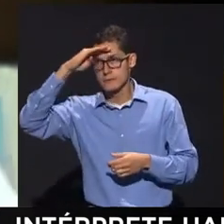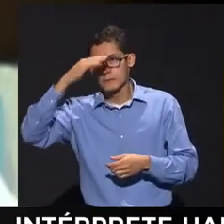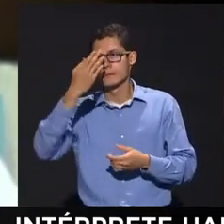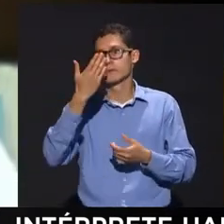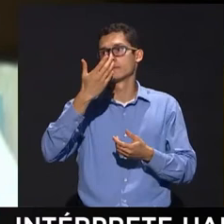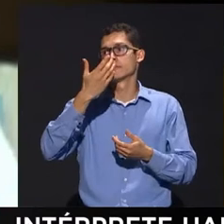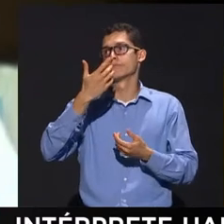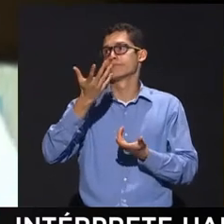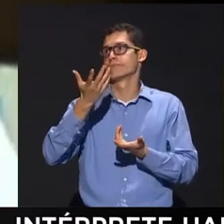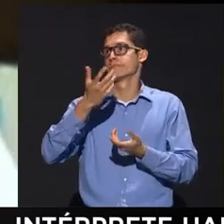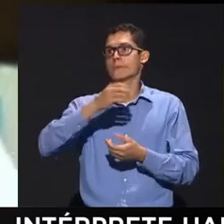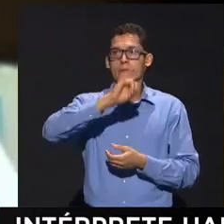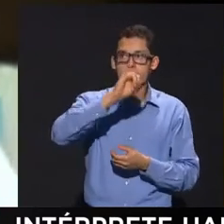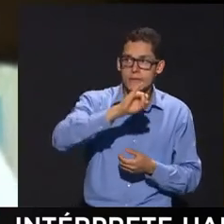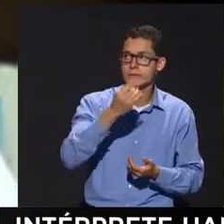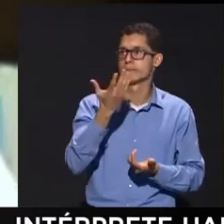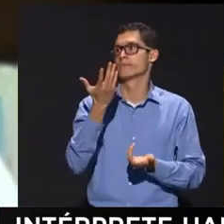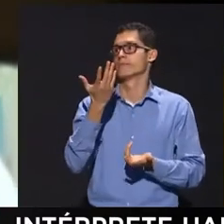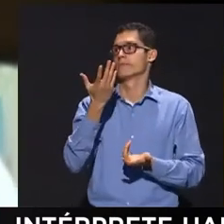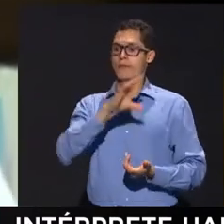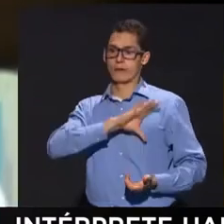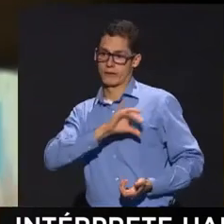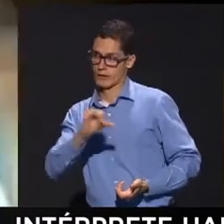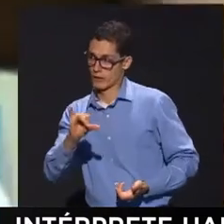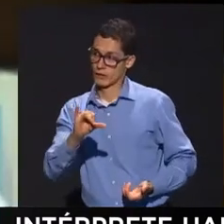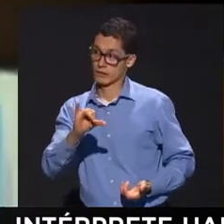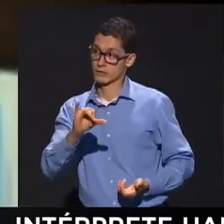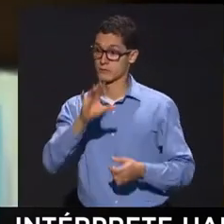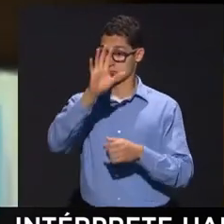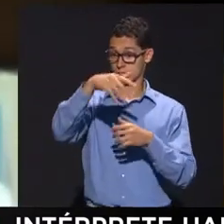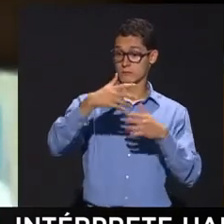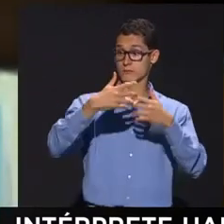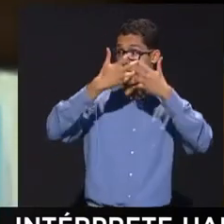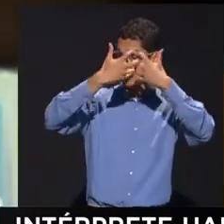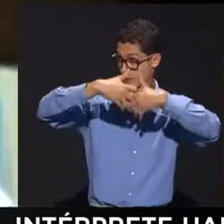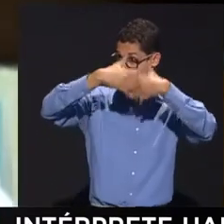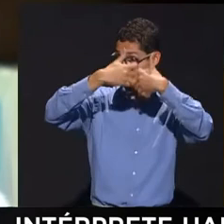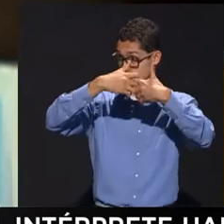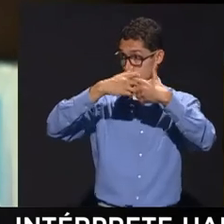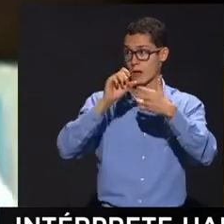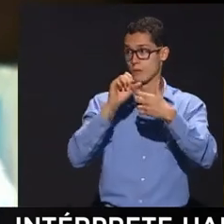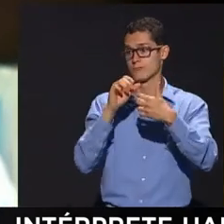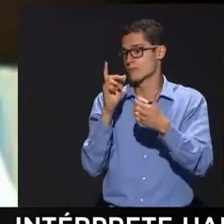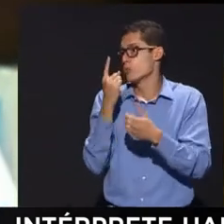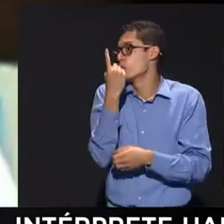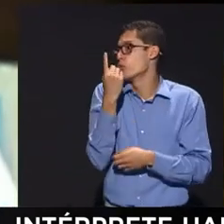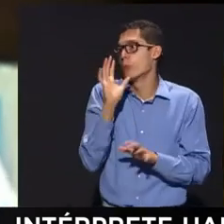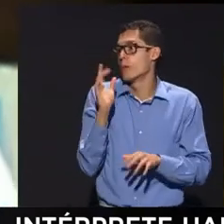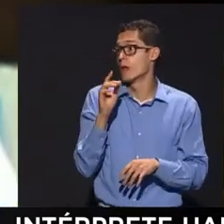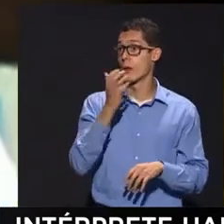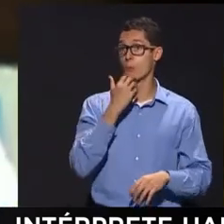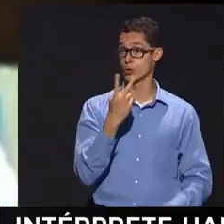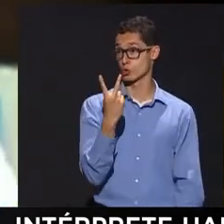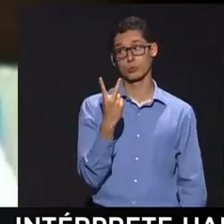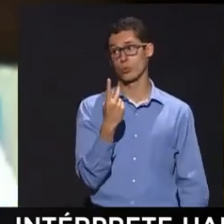la presencia del regulador. El regulador de los servicios públicos es el que pone las reglas de juego. ¿Cómo se juega en esa, digamos que en esa